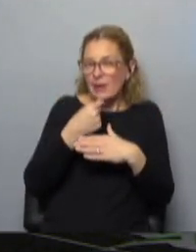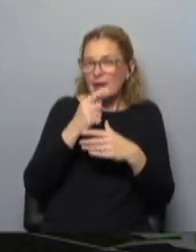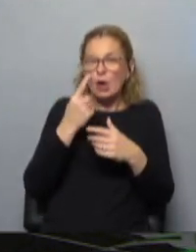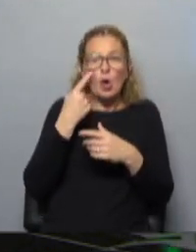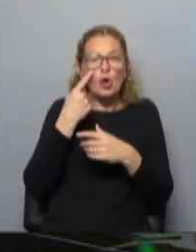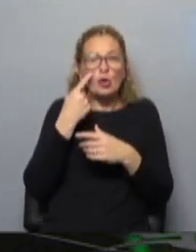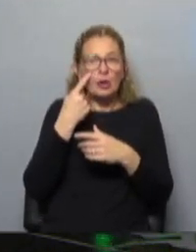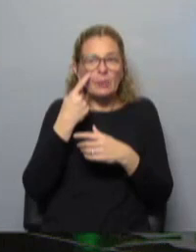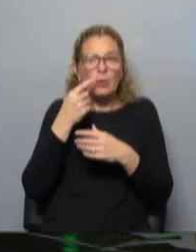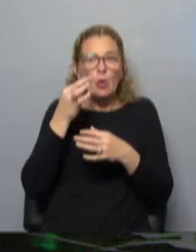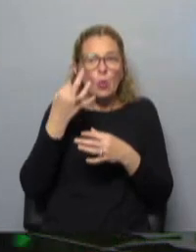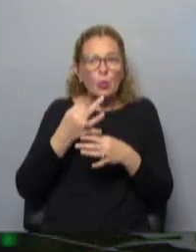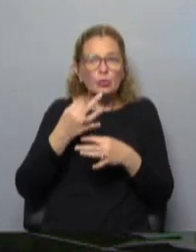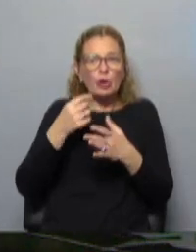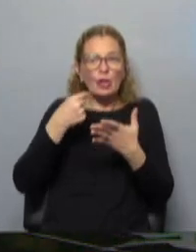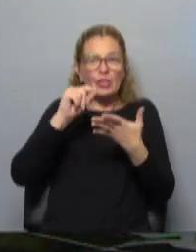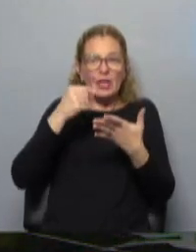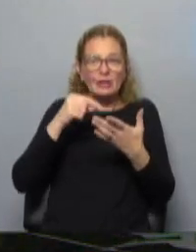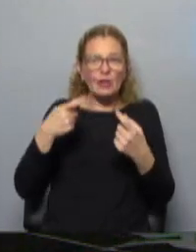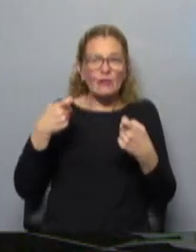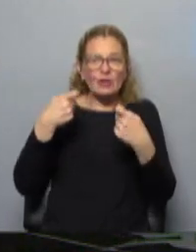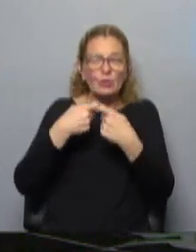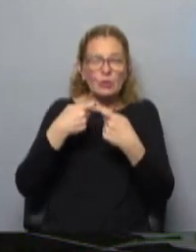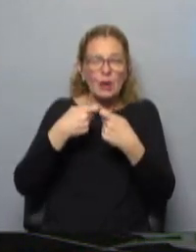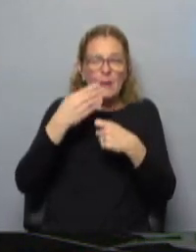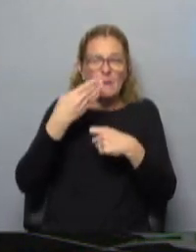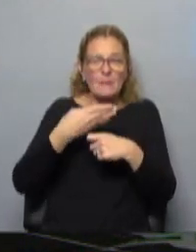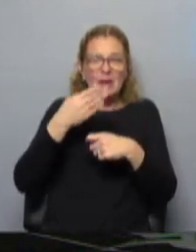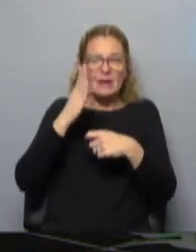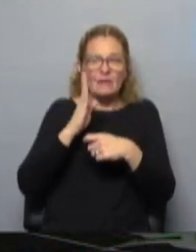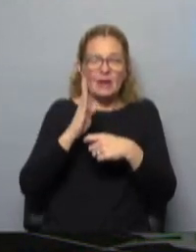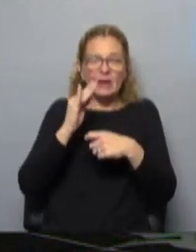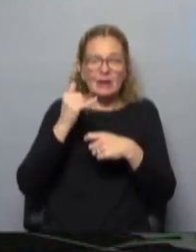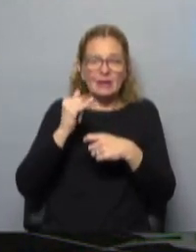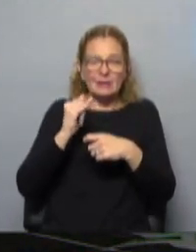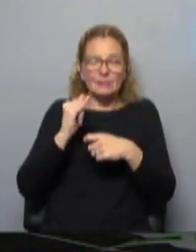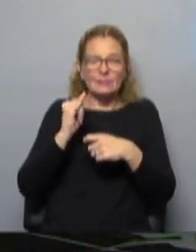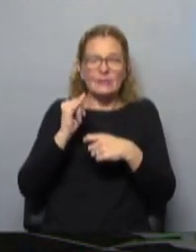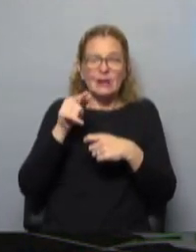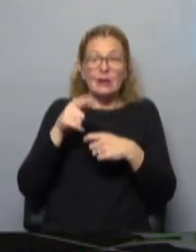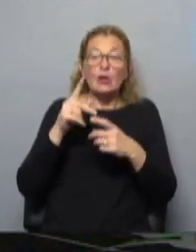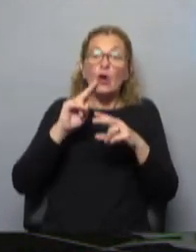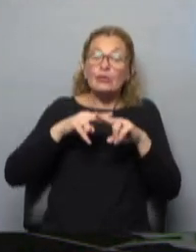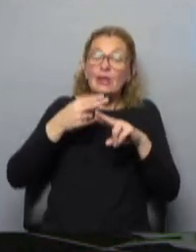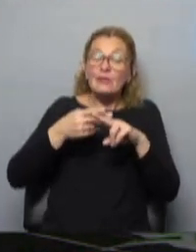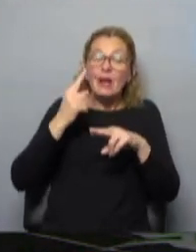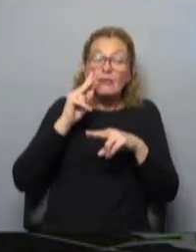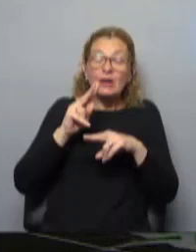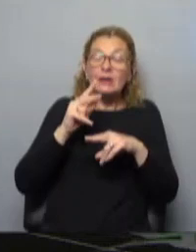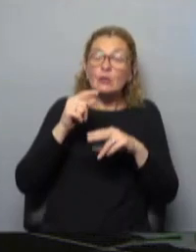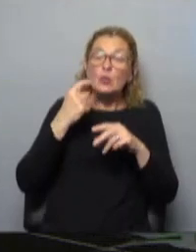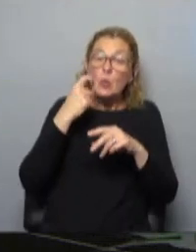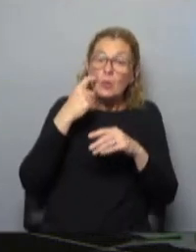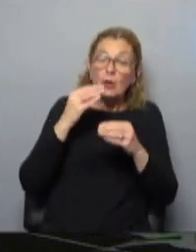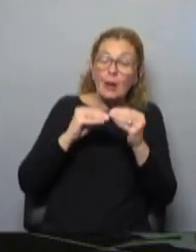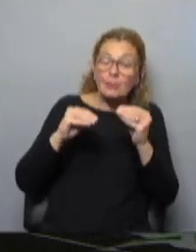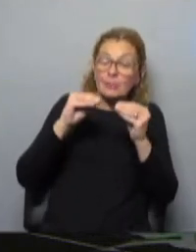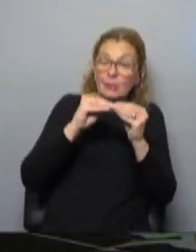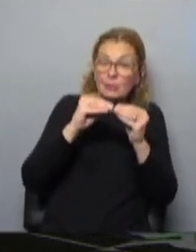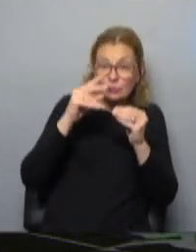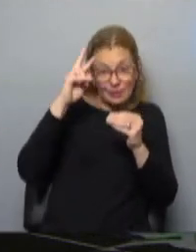justamente los datos vinculados al producto interno bruto porque ahí nos va a permitir de vuelta ponerlo en números algo que es